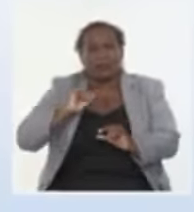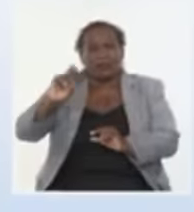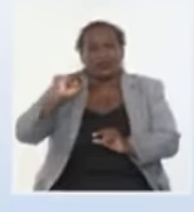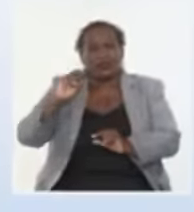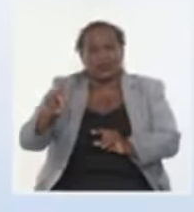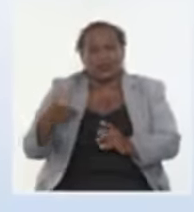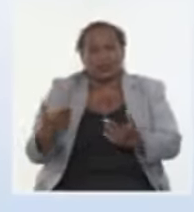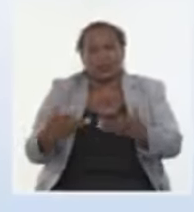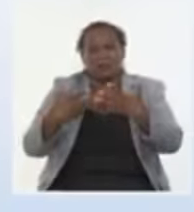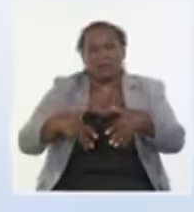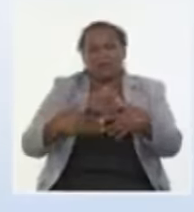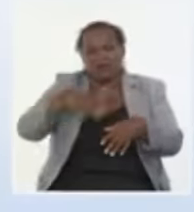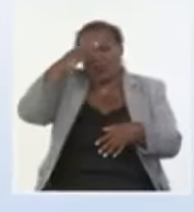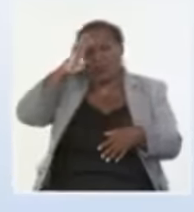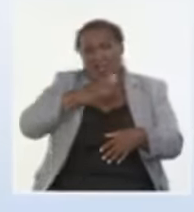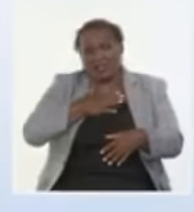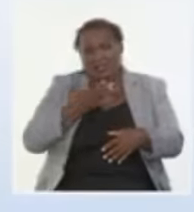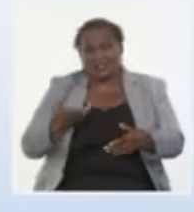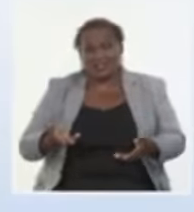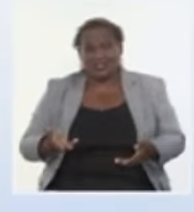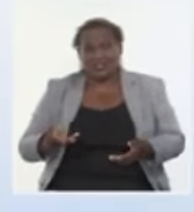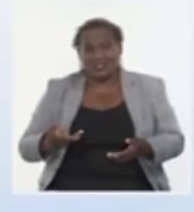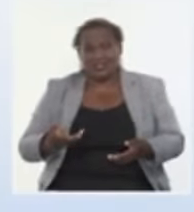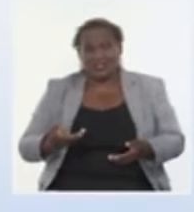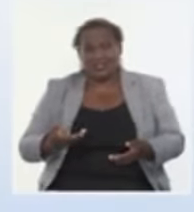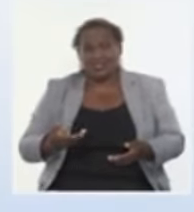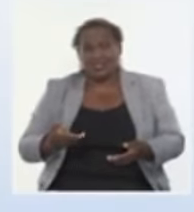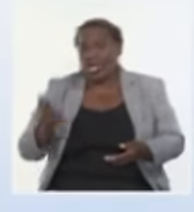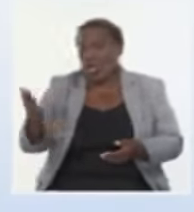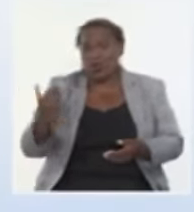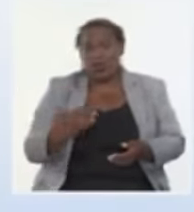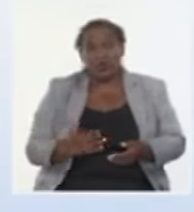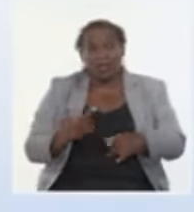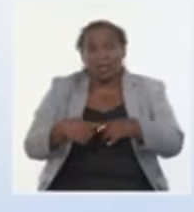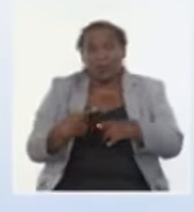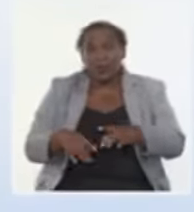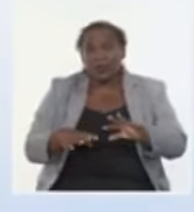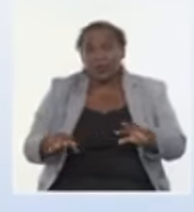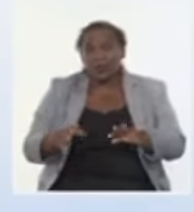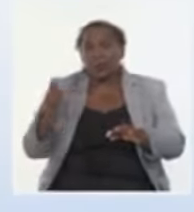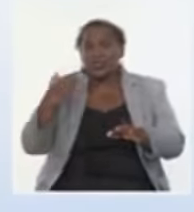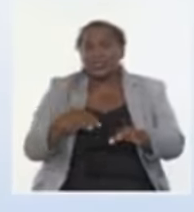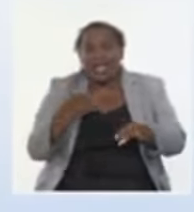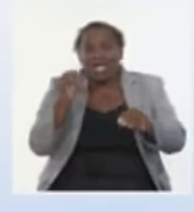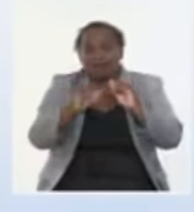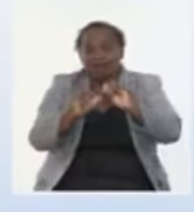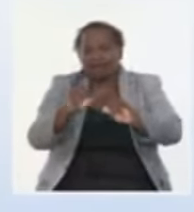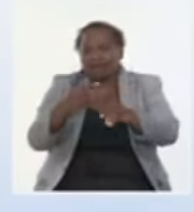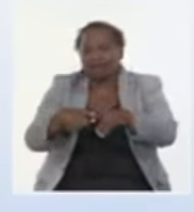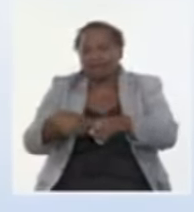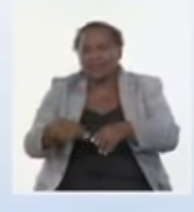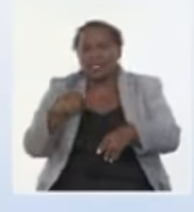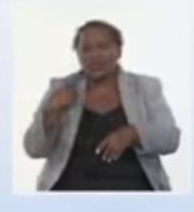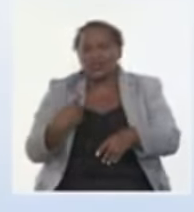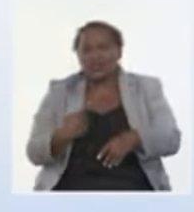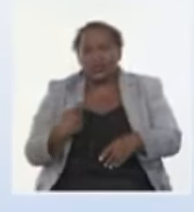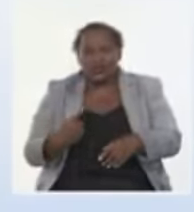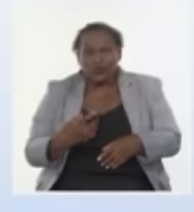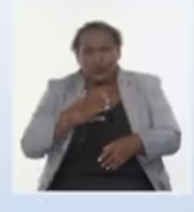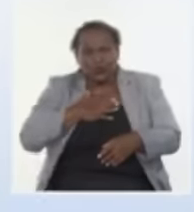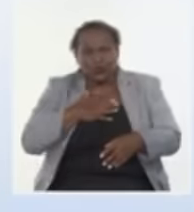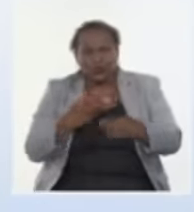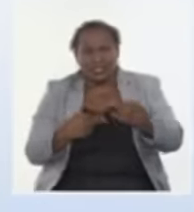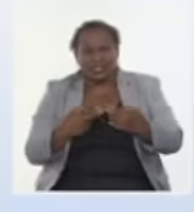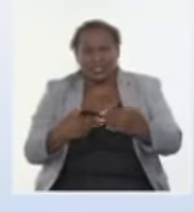produce en el país. ¿Por qué? Porque decimos, oye, no traigas más ese producto, trae la materia prima y nosotros en las capacidades nuestras la hacemos